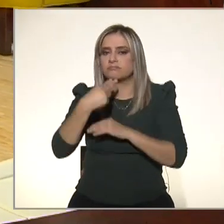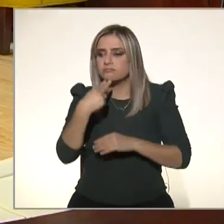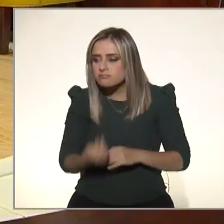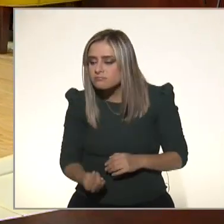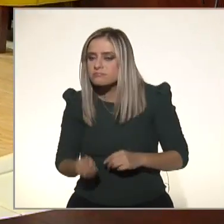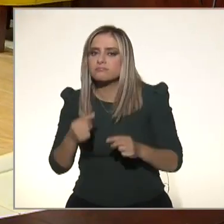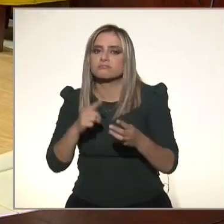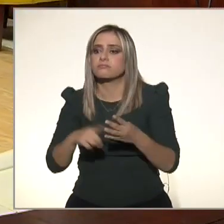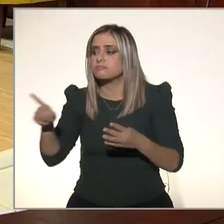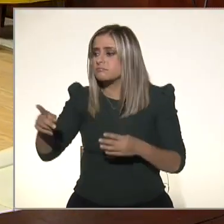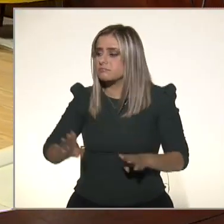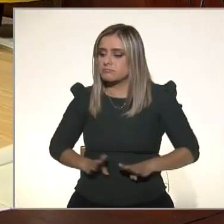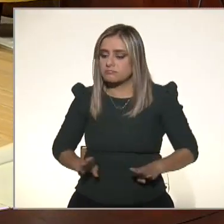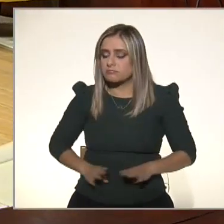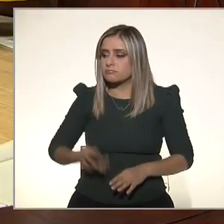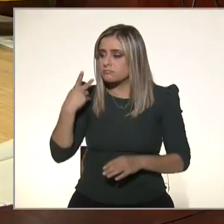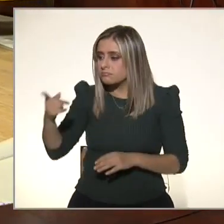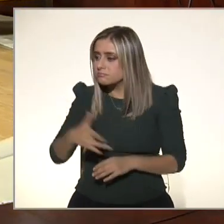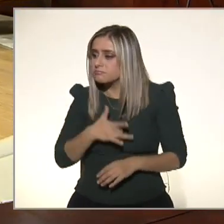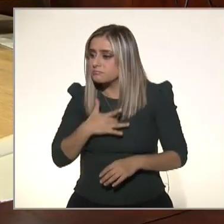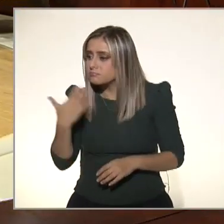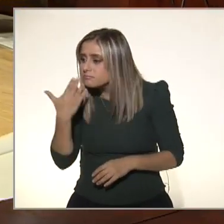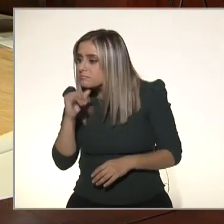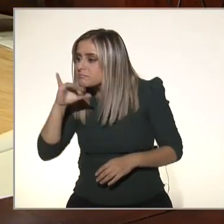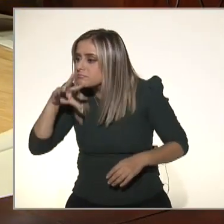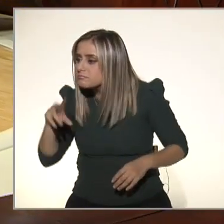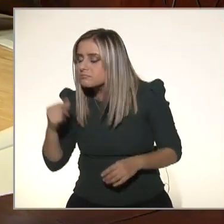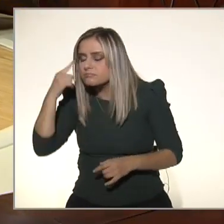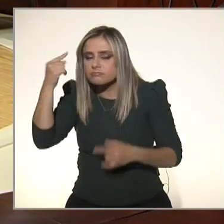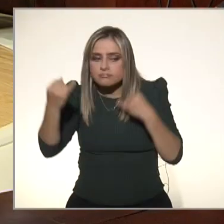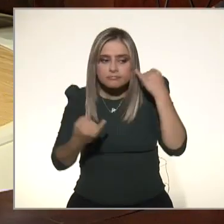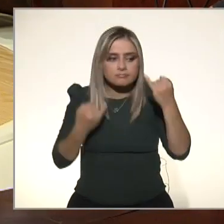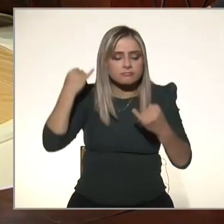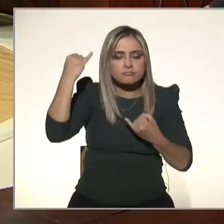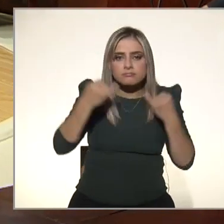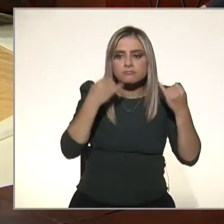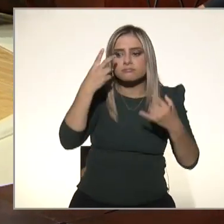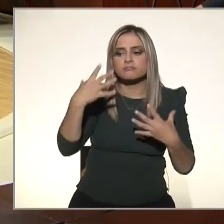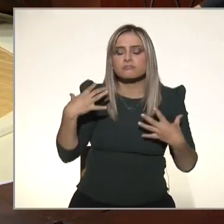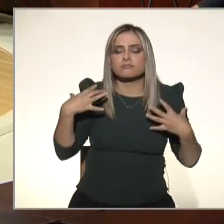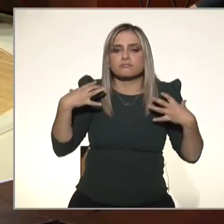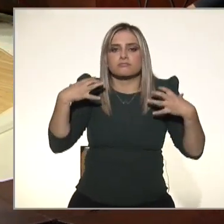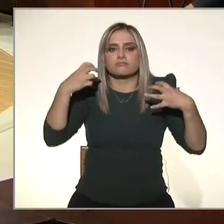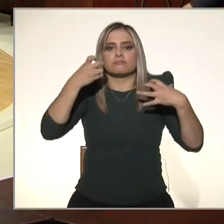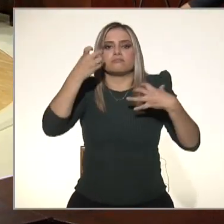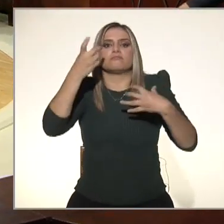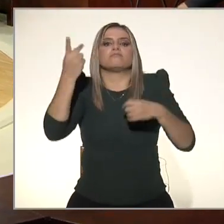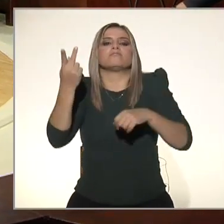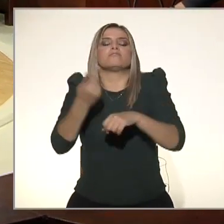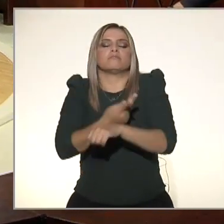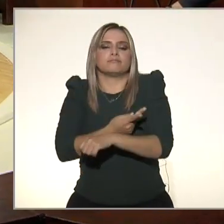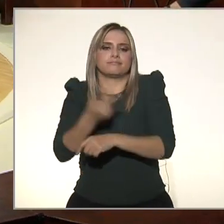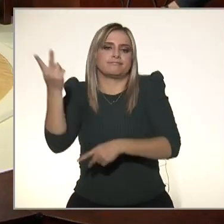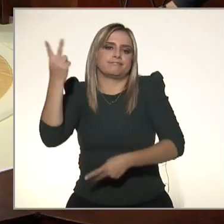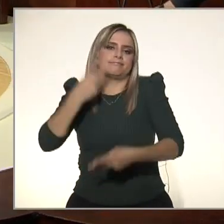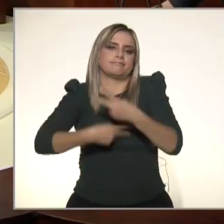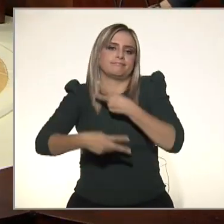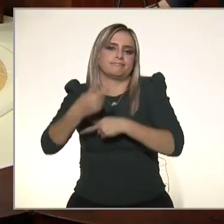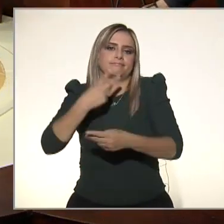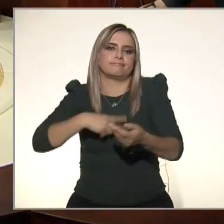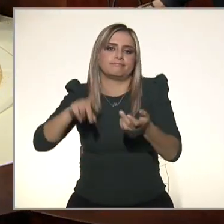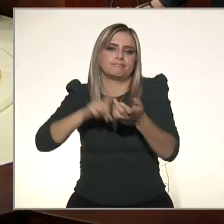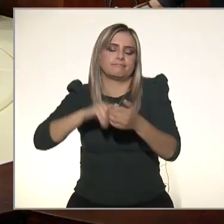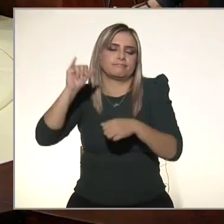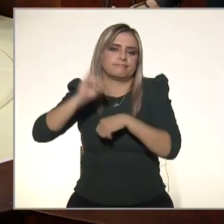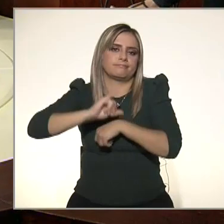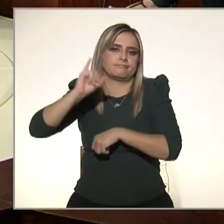no está satisfecha? Etcétera, ¿no? Entonces creo que eso justamente lo que hace es que ya haya, más allá de las cuestiones que